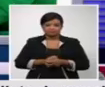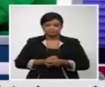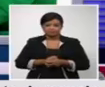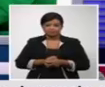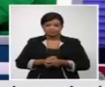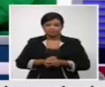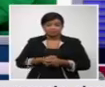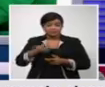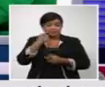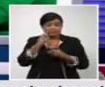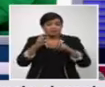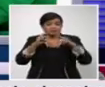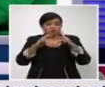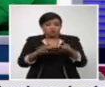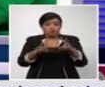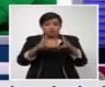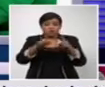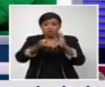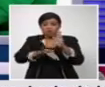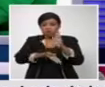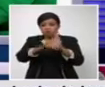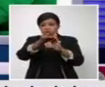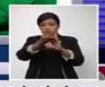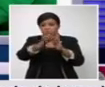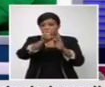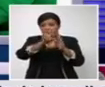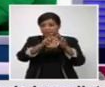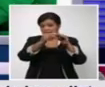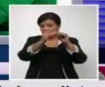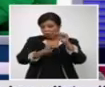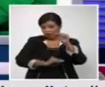nuevamente una cifra elevada de menores de 20 años de edad,